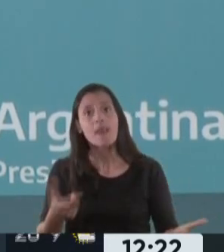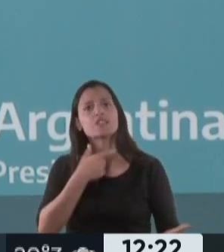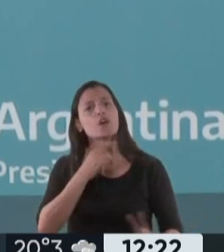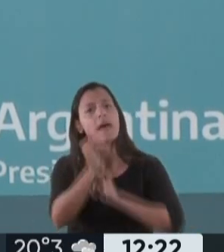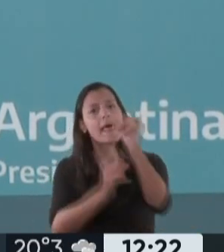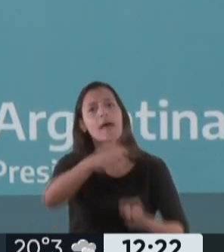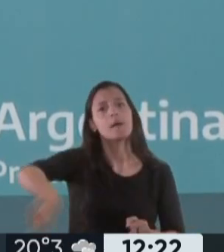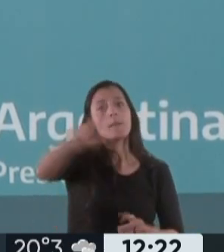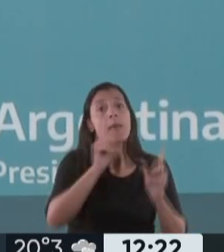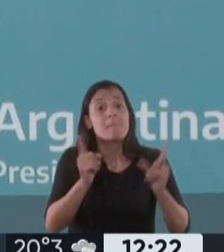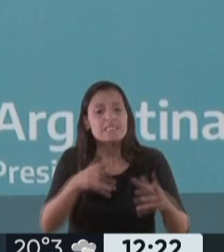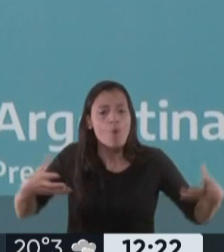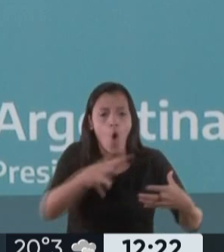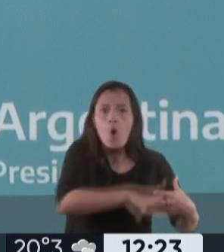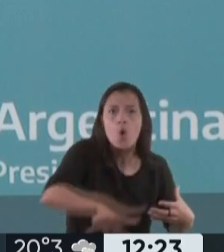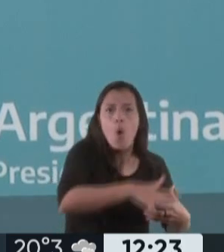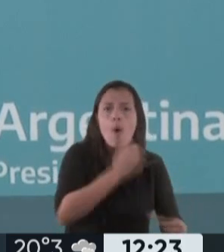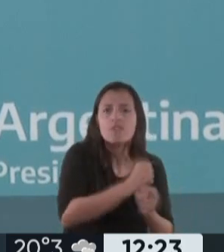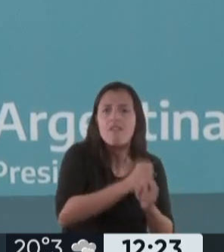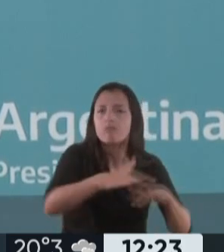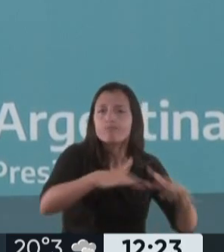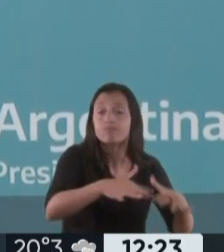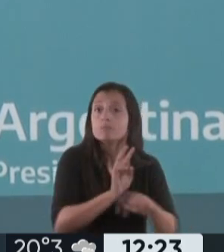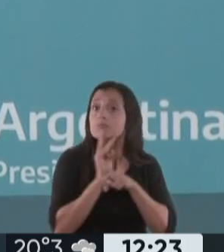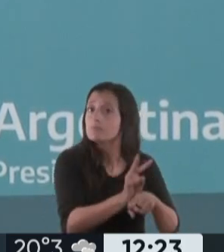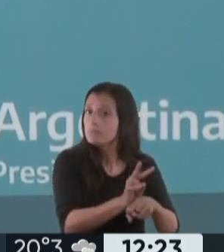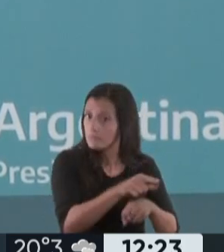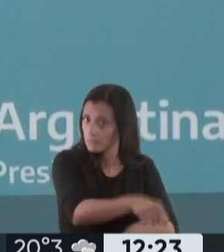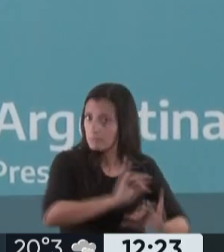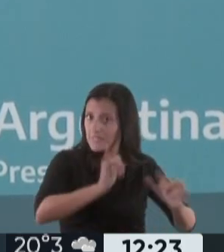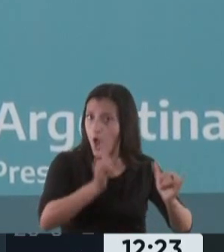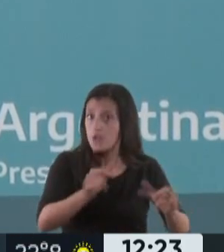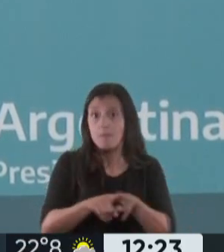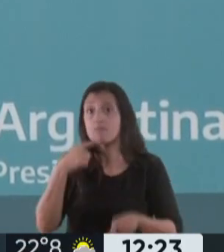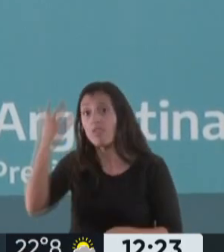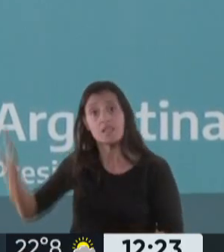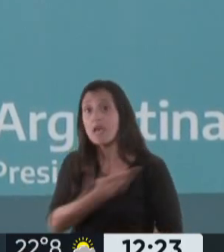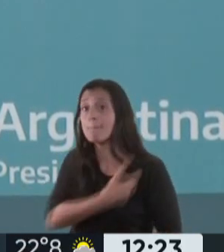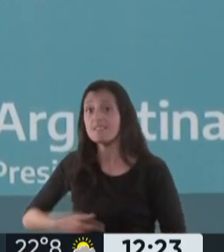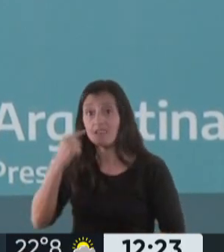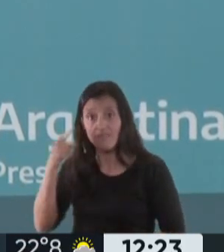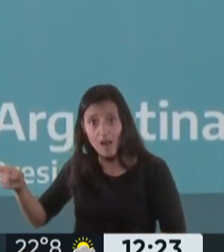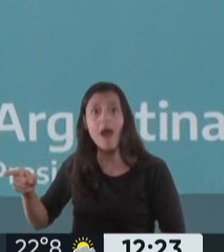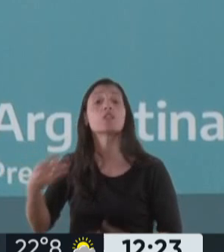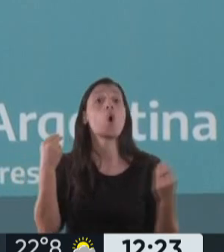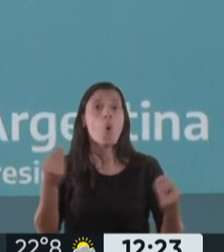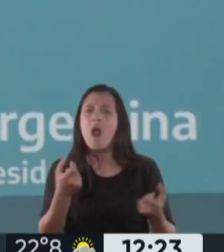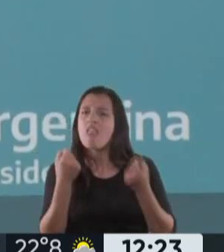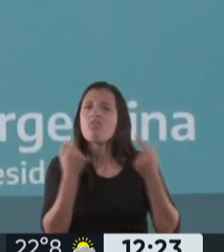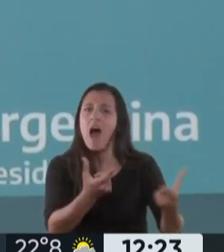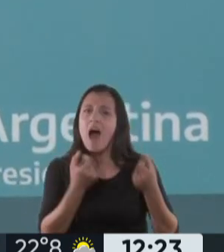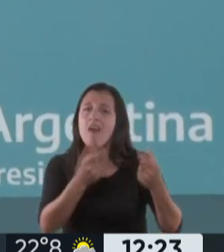que esa población económicamente activa que hoy protegemos, la mejor protección, y es la definición del presidente de la Nación, es construir